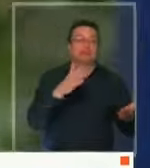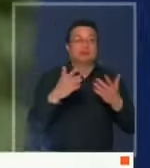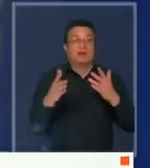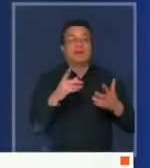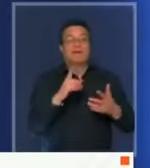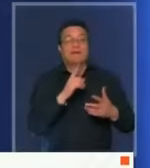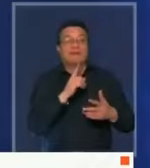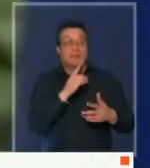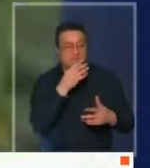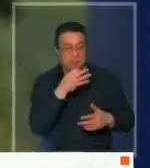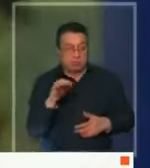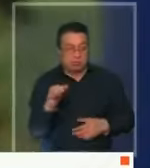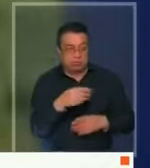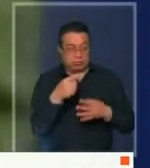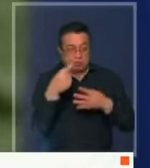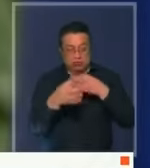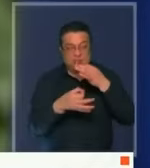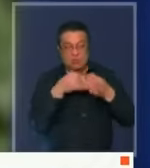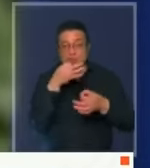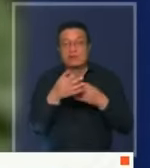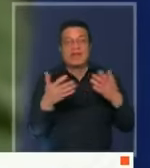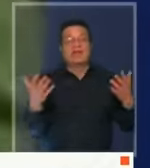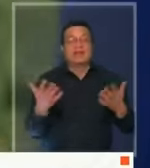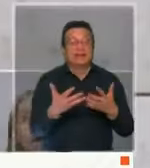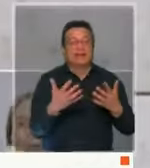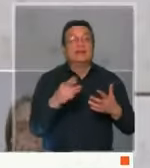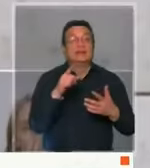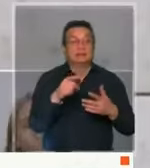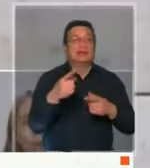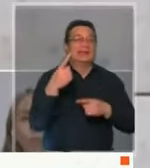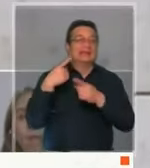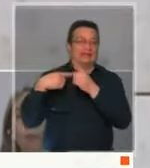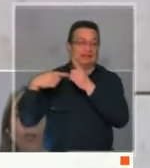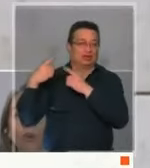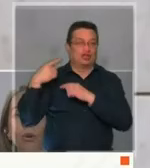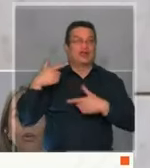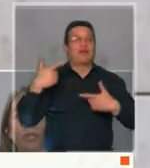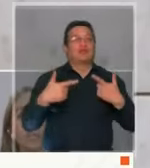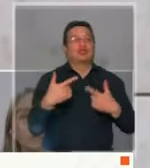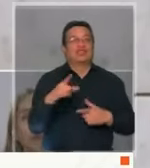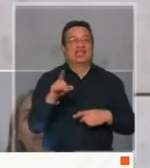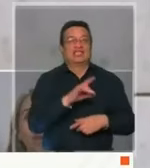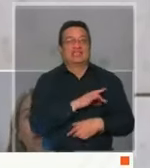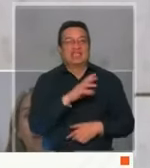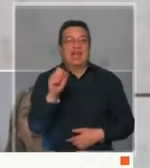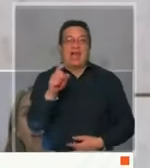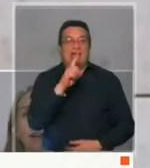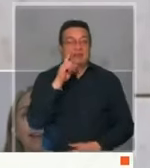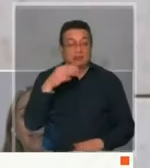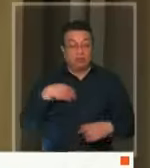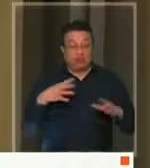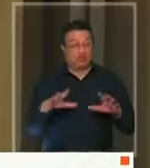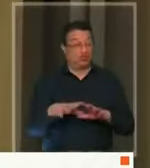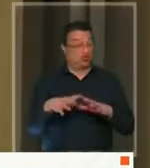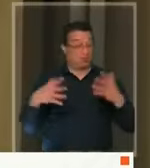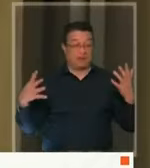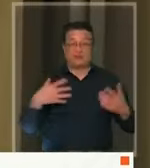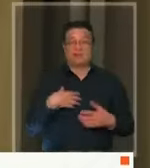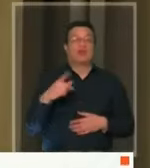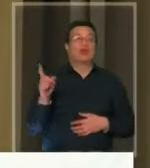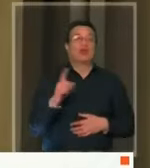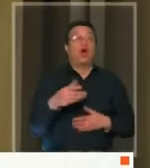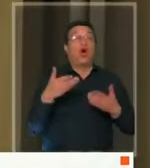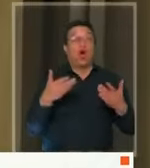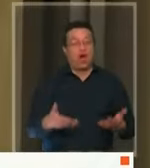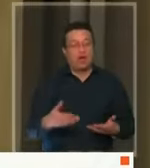la garganta para contar lo que, según él, representa parte de la historia política del país. Entonces no me sorprende en absoluto que hoy